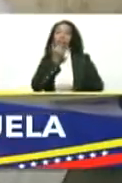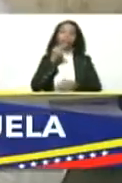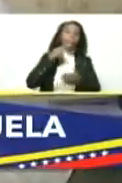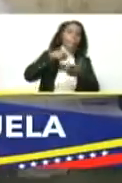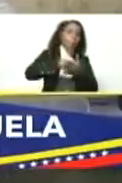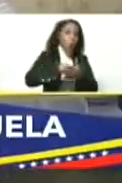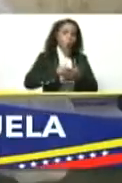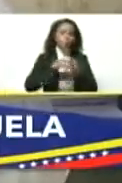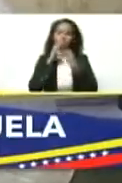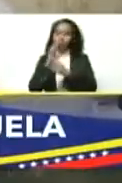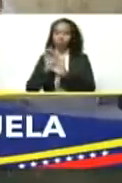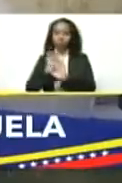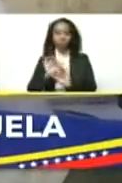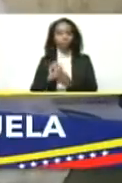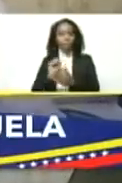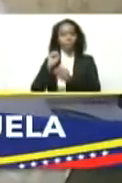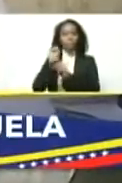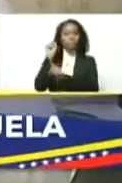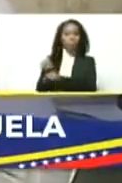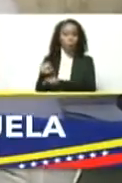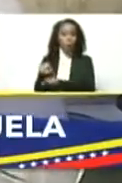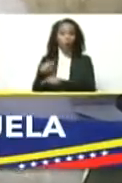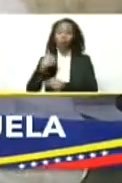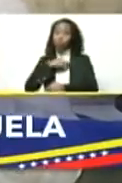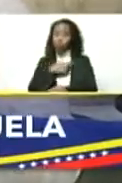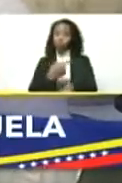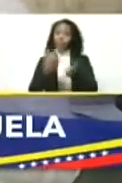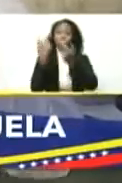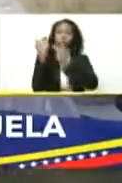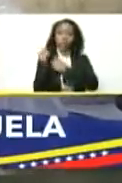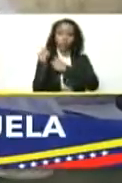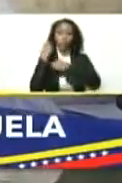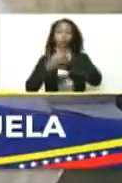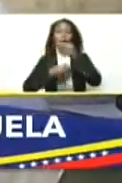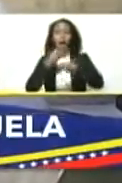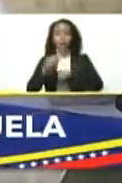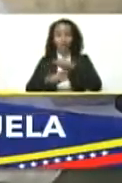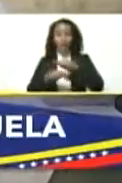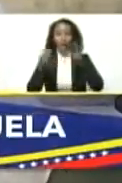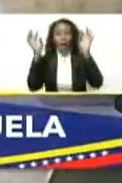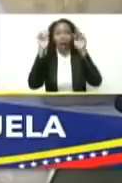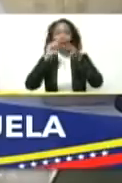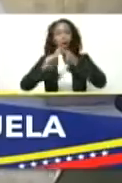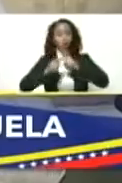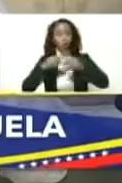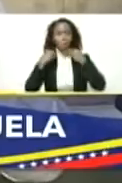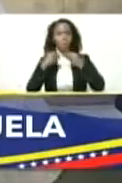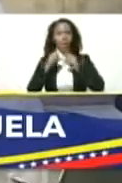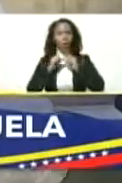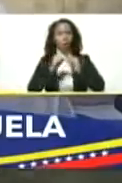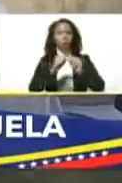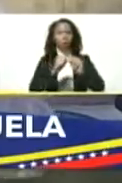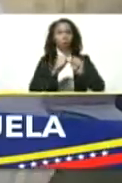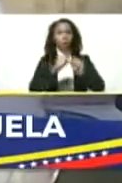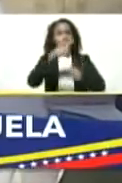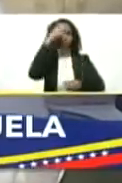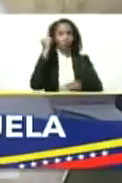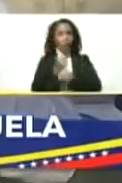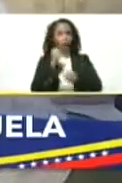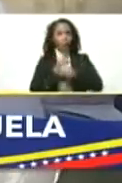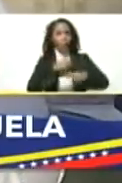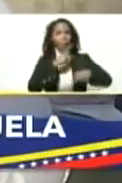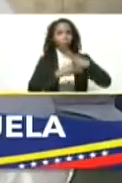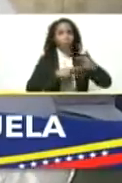no le responden. Nosotros, al contrario, muy responsablemente, le vamos a garantizar las condiciones para que siga trabajando,